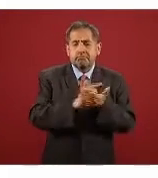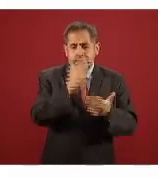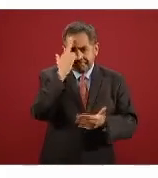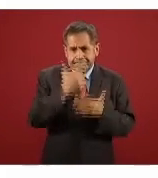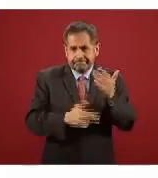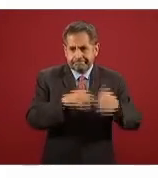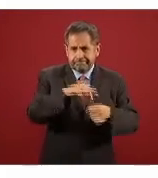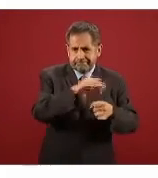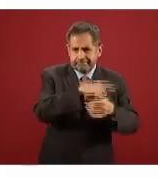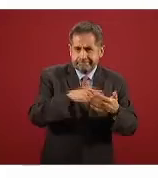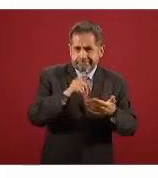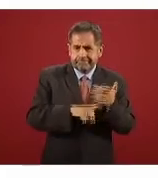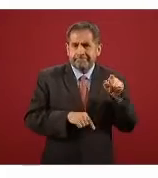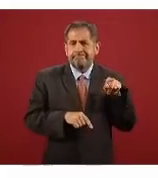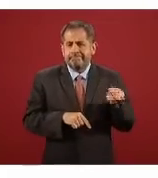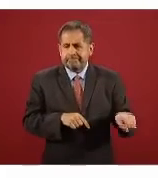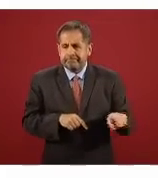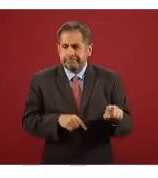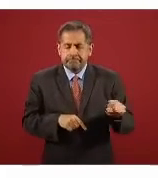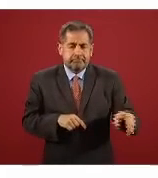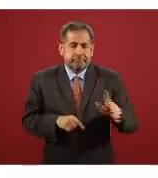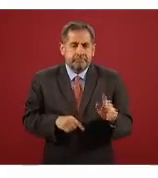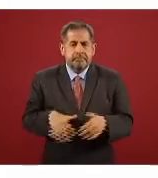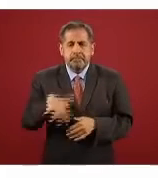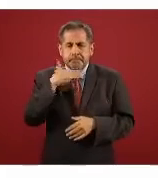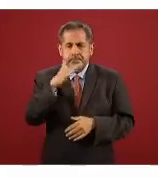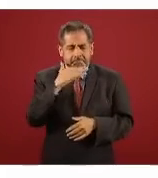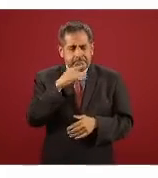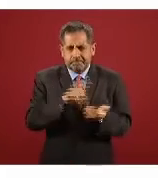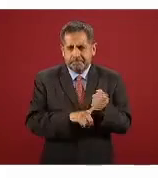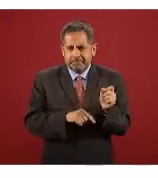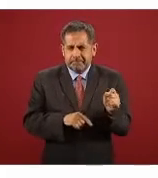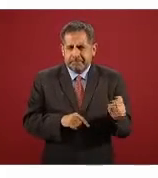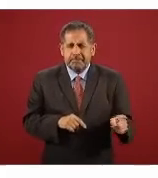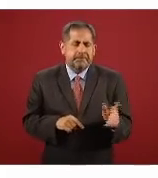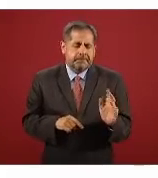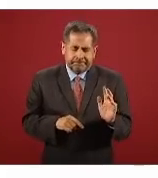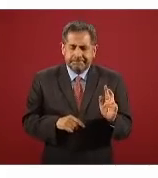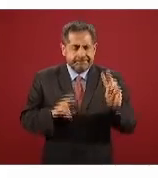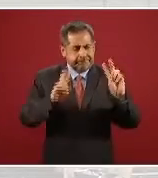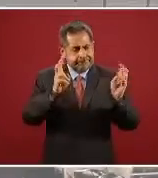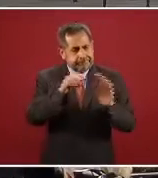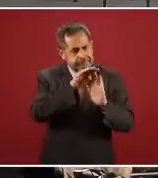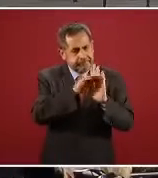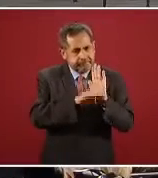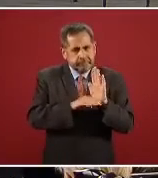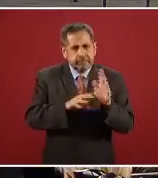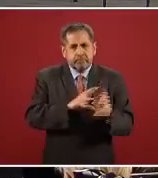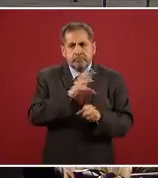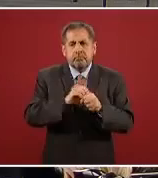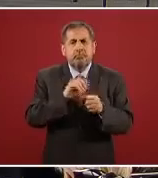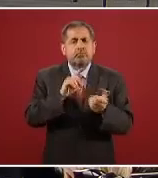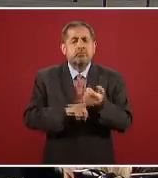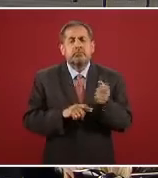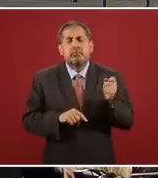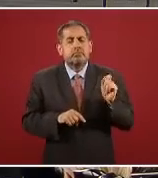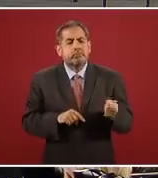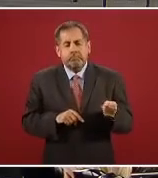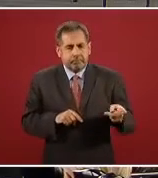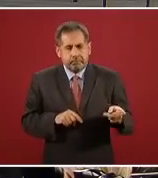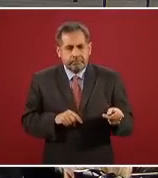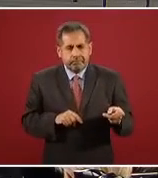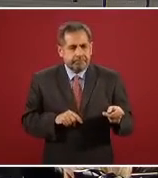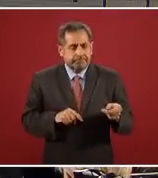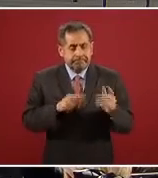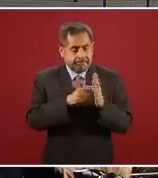electoral. Adelante. El tema de corrupción carretera es uno de los temas centrales en razón de que